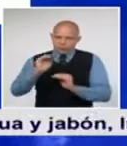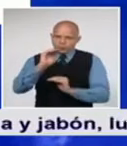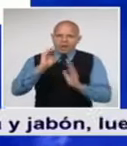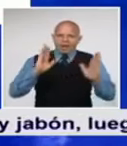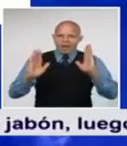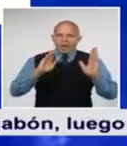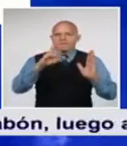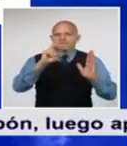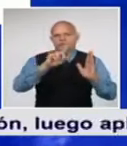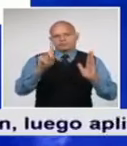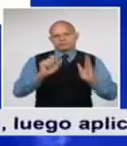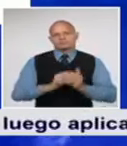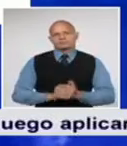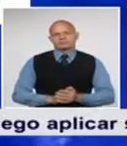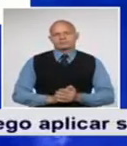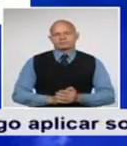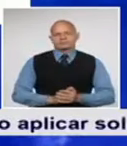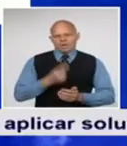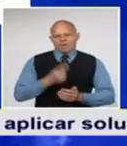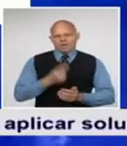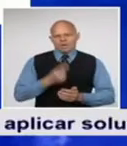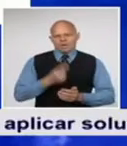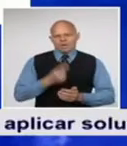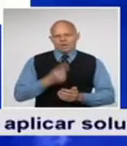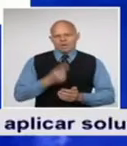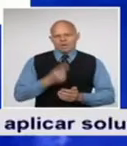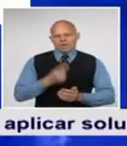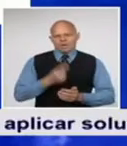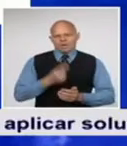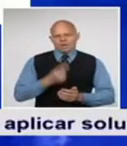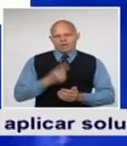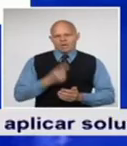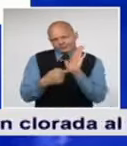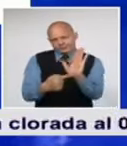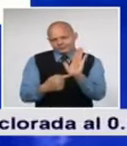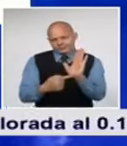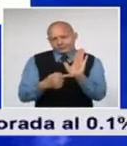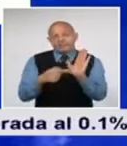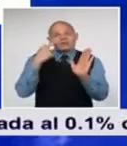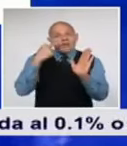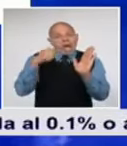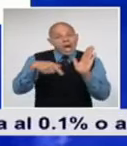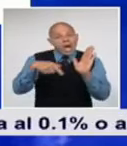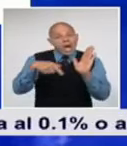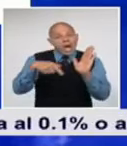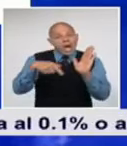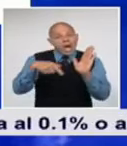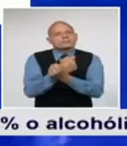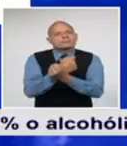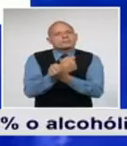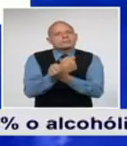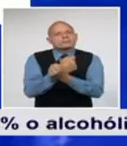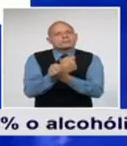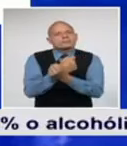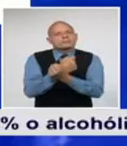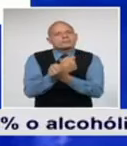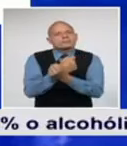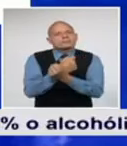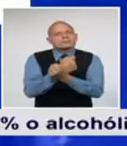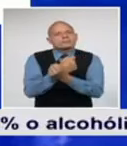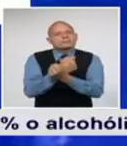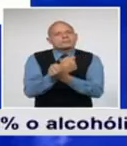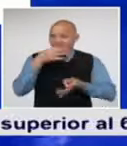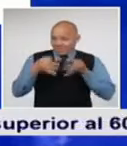lo hicimos para darnos cuenta del riesgo que estamos corriendo cuando no cumplimos con las